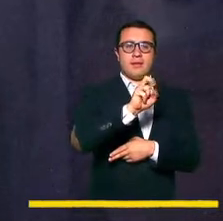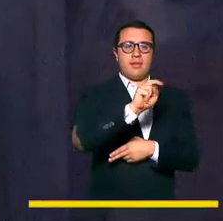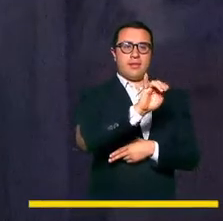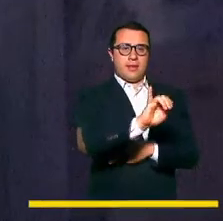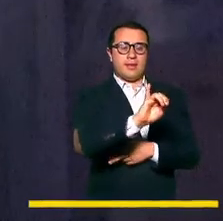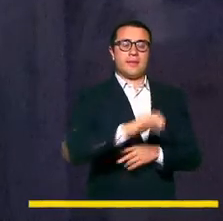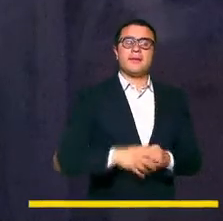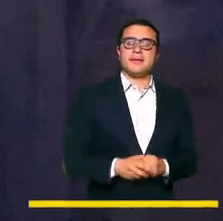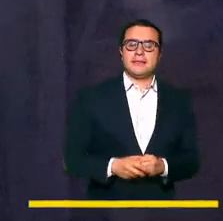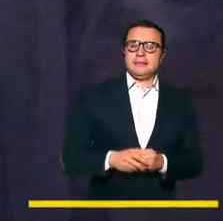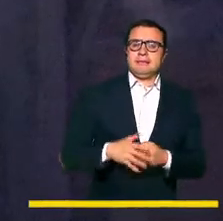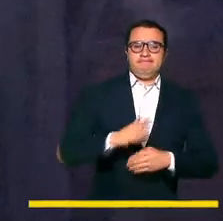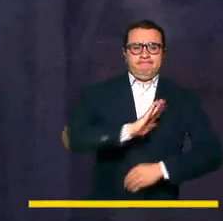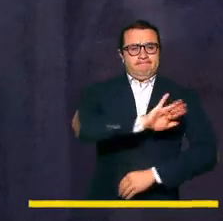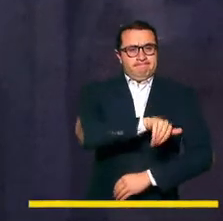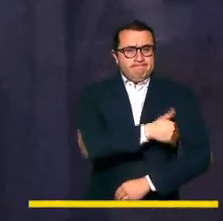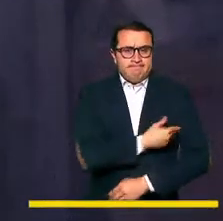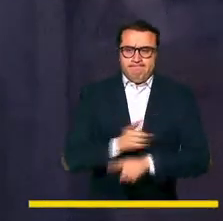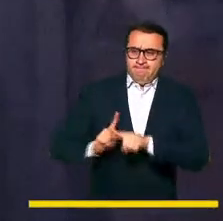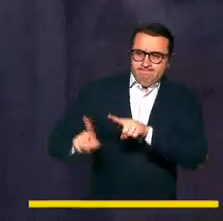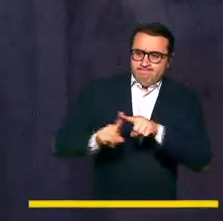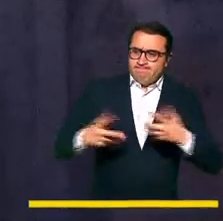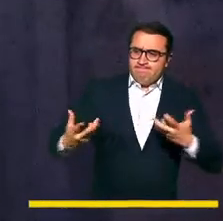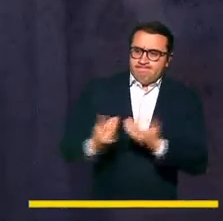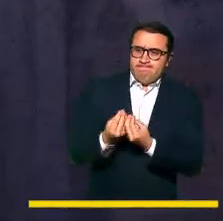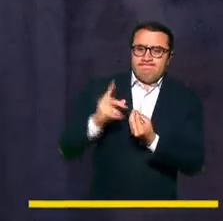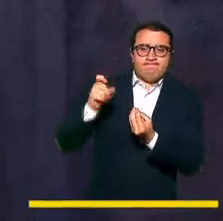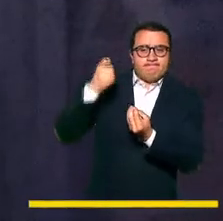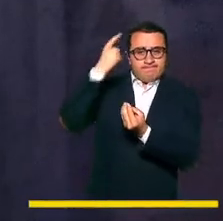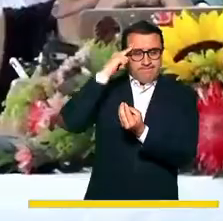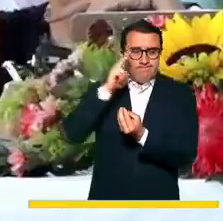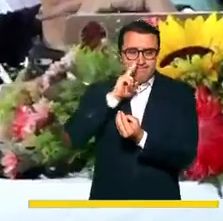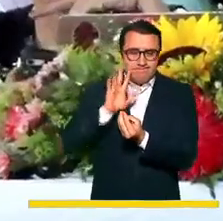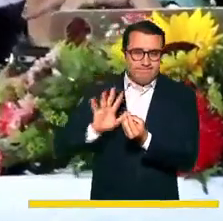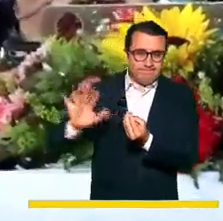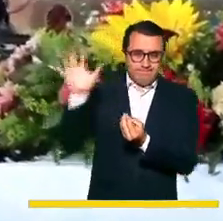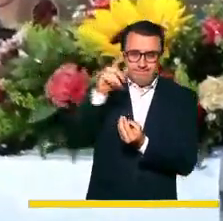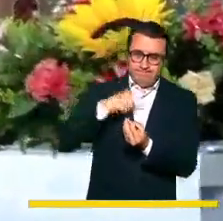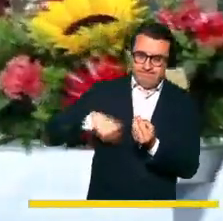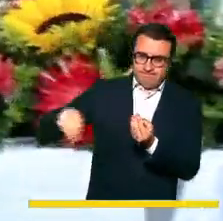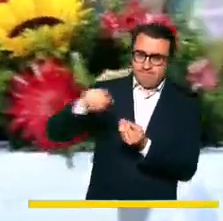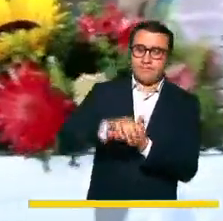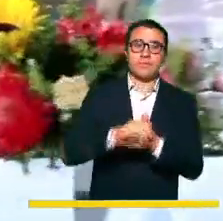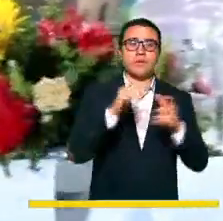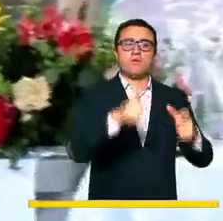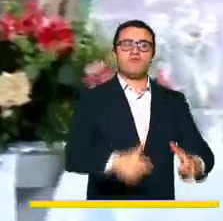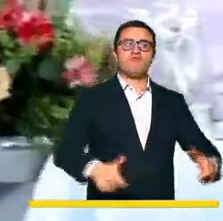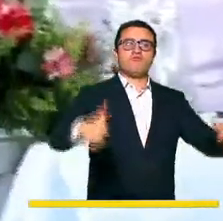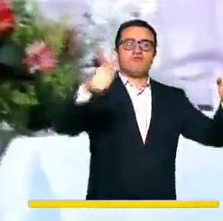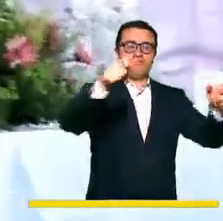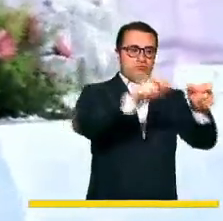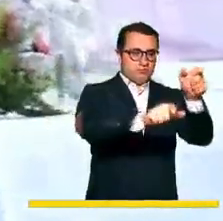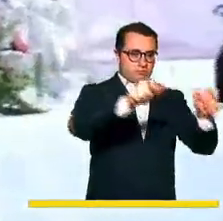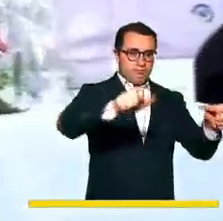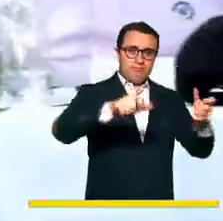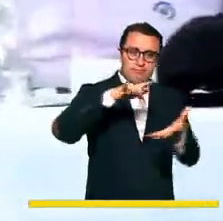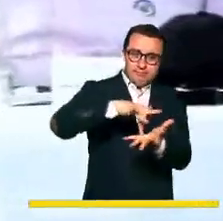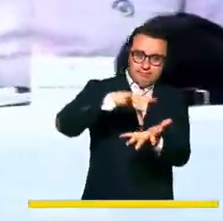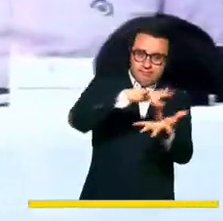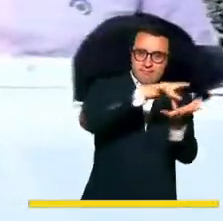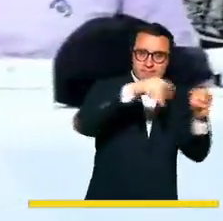directores, ministras, ministros y funcionarios del gobierno nacional, congresistas de la República aquí